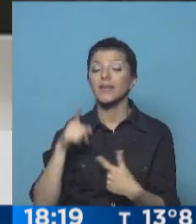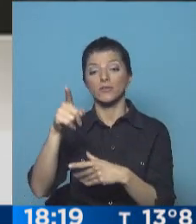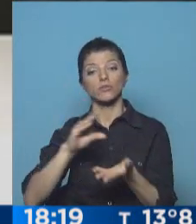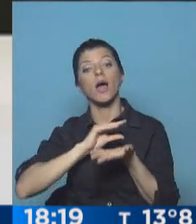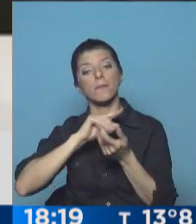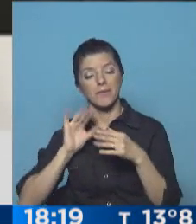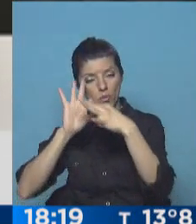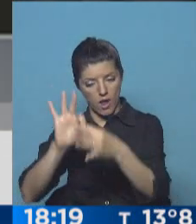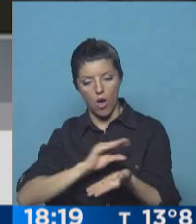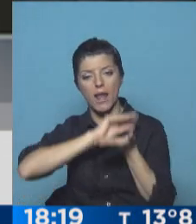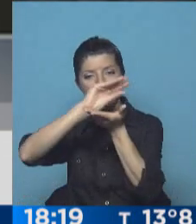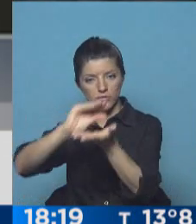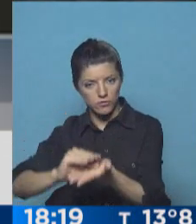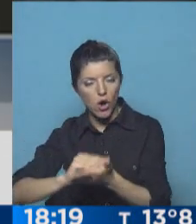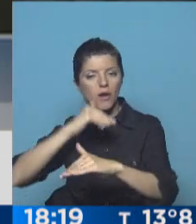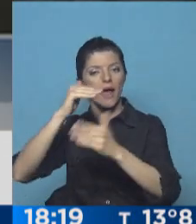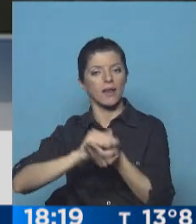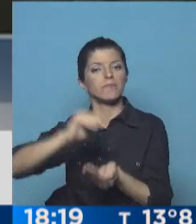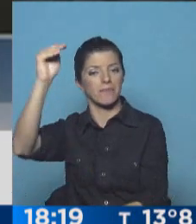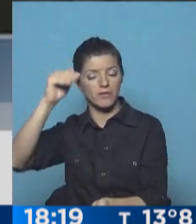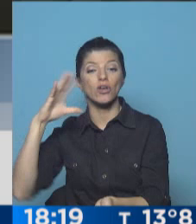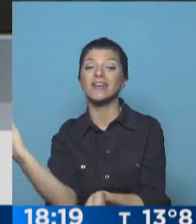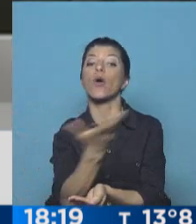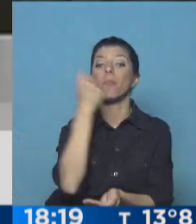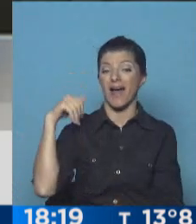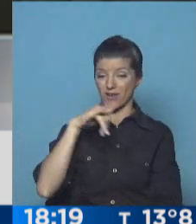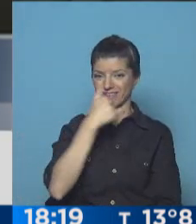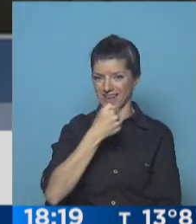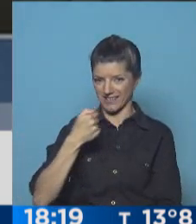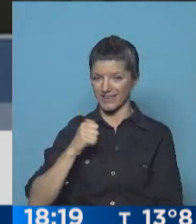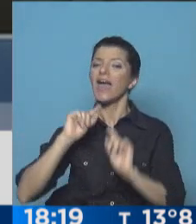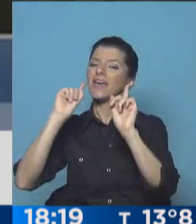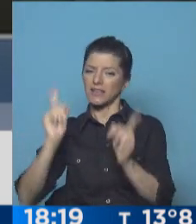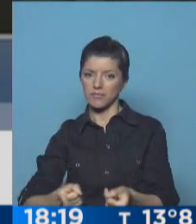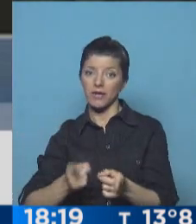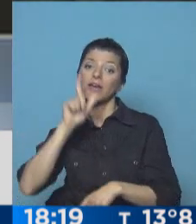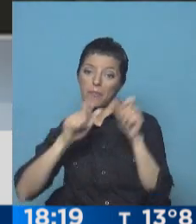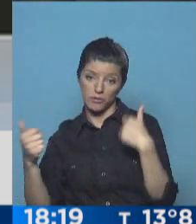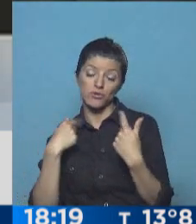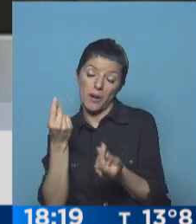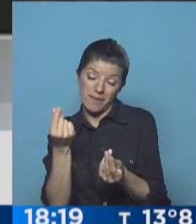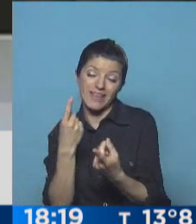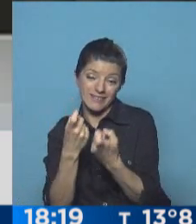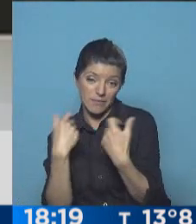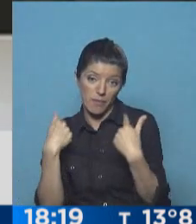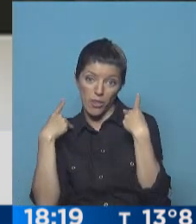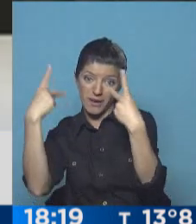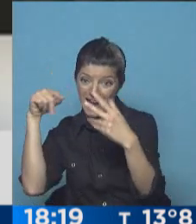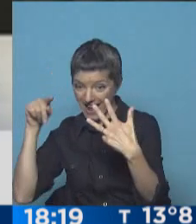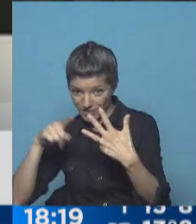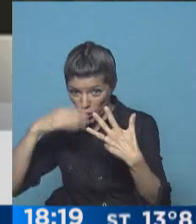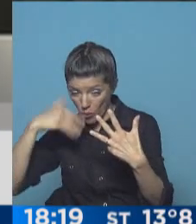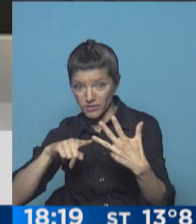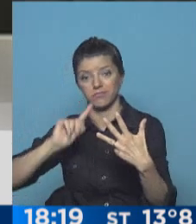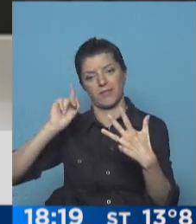inversión, con el incremento, con la recuperación de Aerolíneas Argentinas y también con que la gente tenga plata para poder viajar. Eso último también es